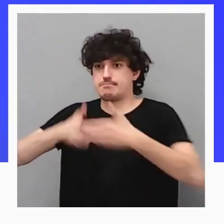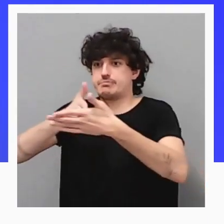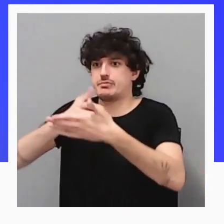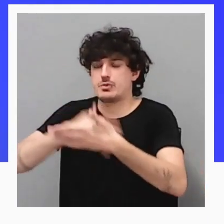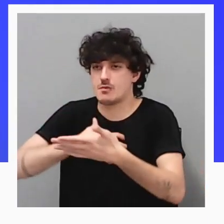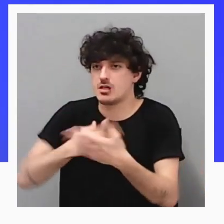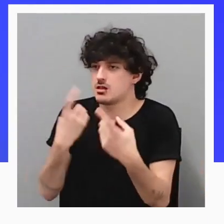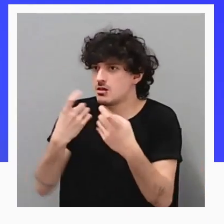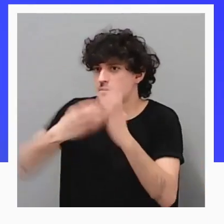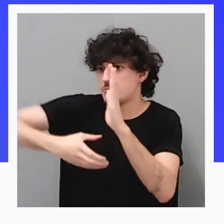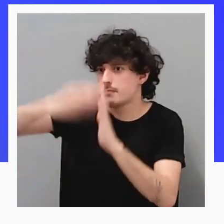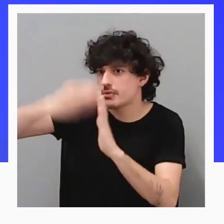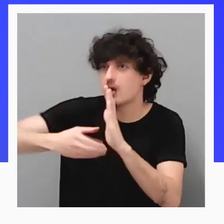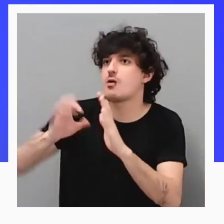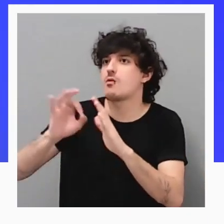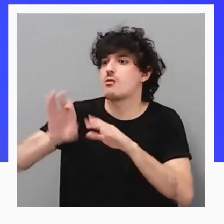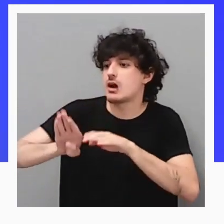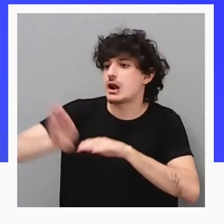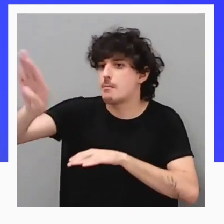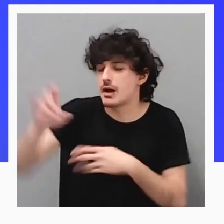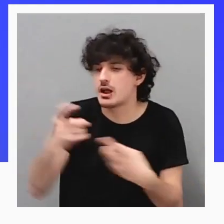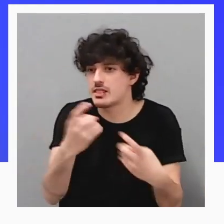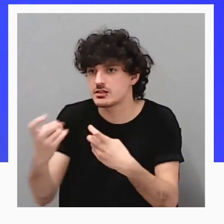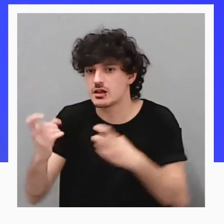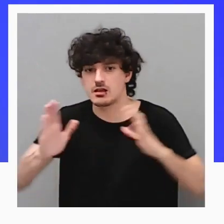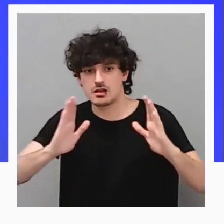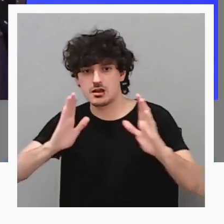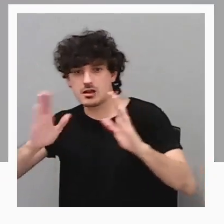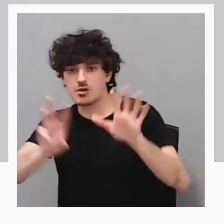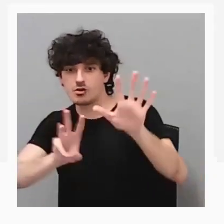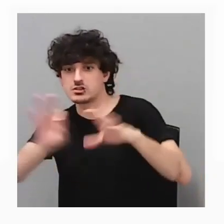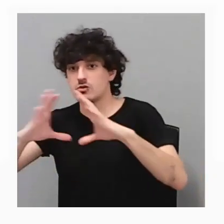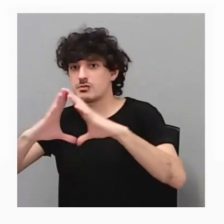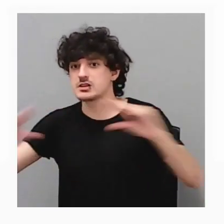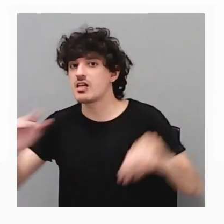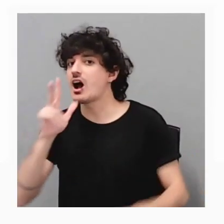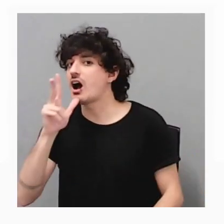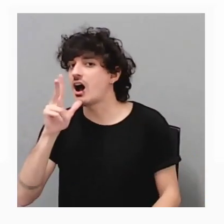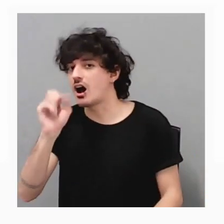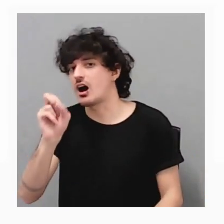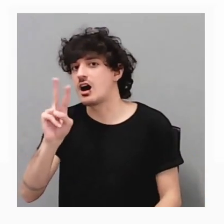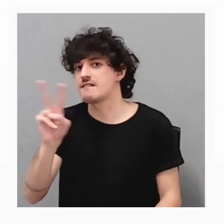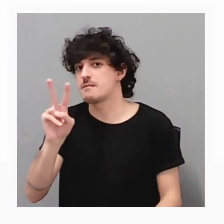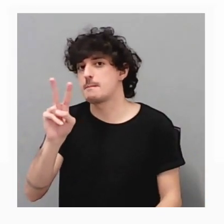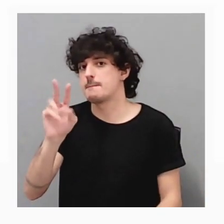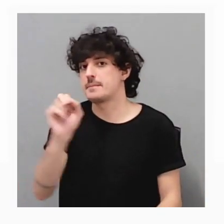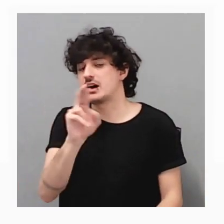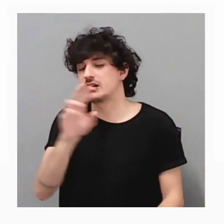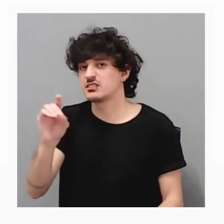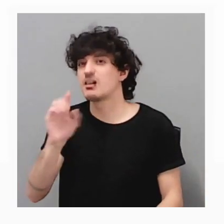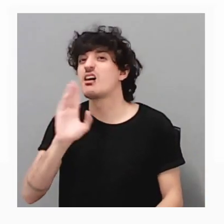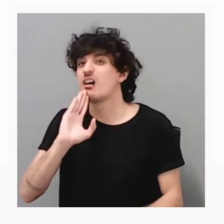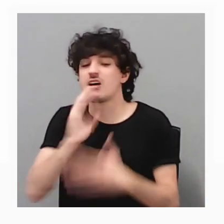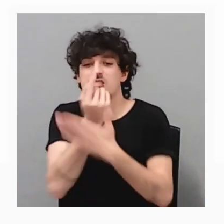una rampa. En la década de 80, en la Universidad de Harvard, aplicaron este concepto del diseño universal para